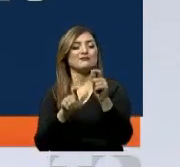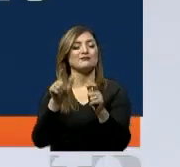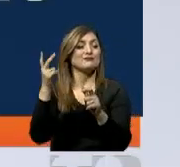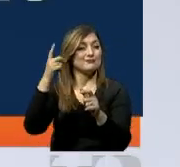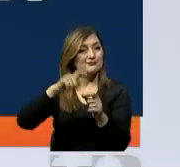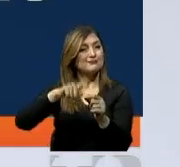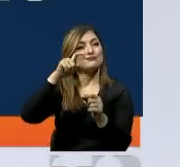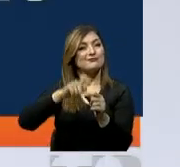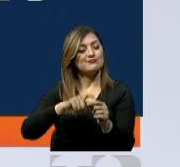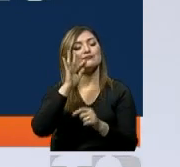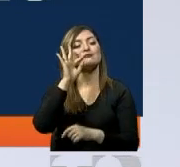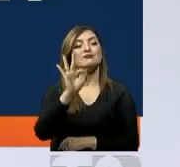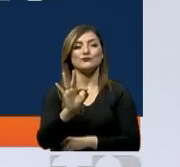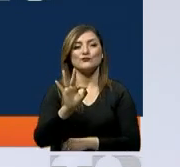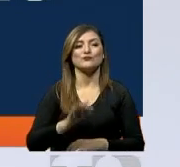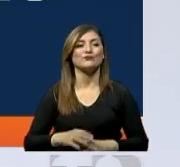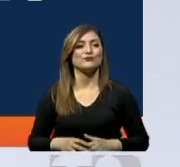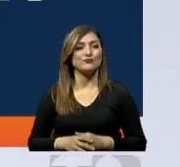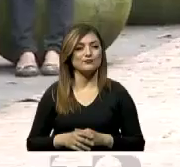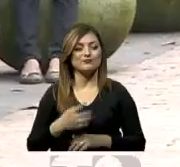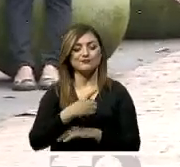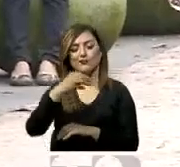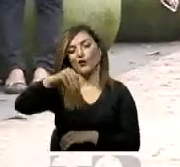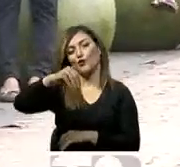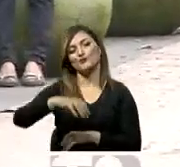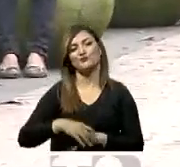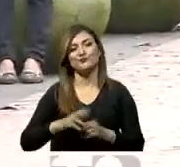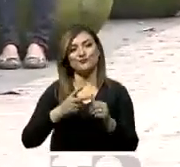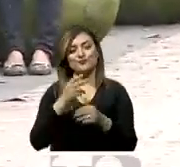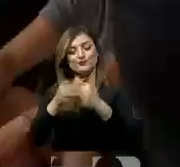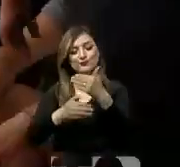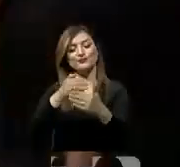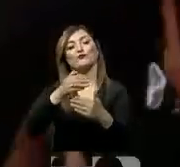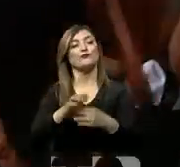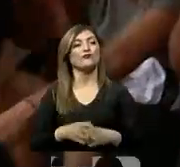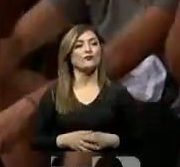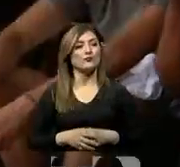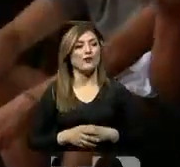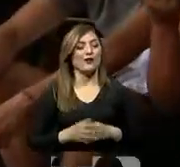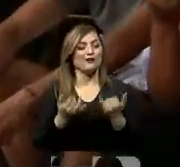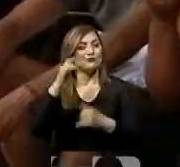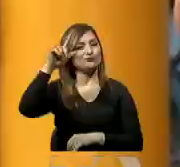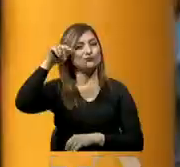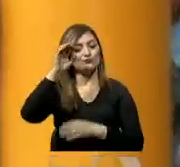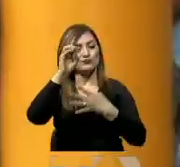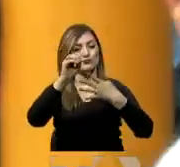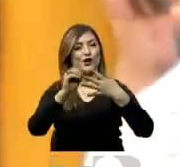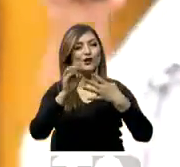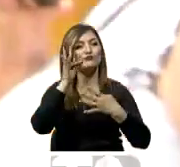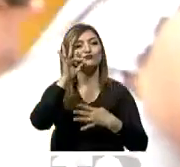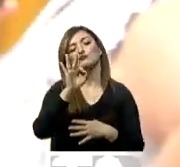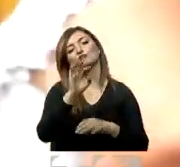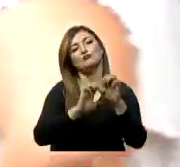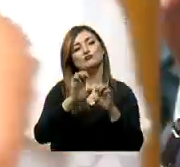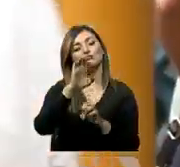personas que se registraron para rendir la prueba Transformar este miércoles. Este es el segundo proceso en que en el actual gobierno la CNESI toma la prueba que determina